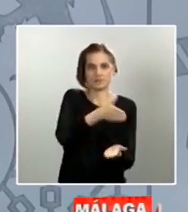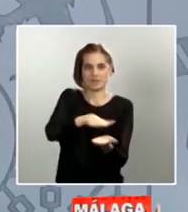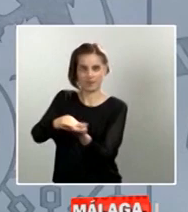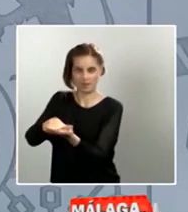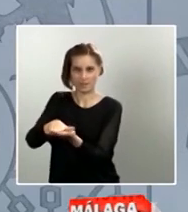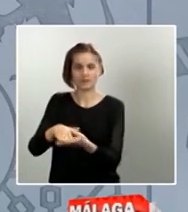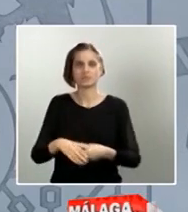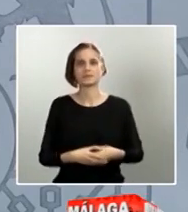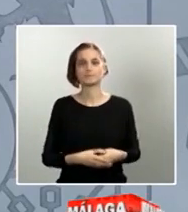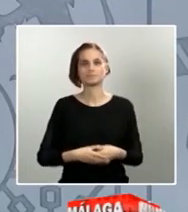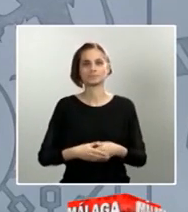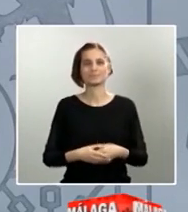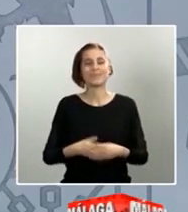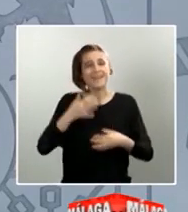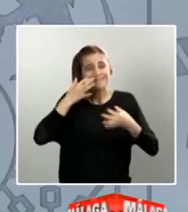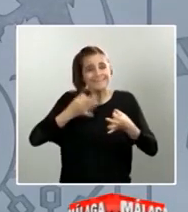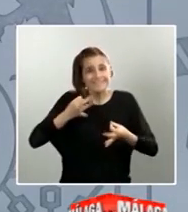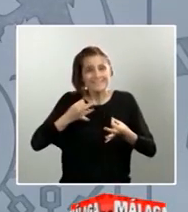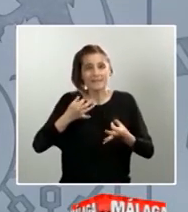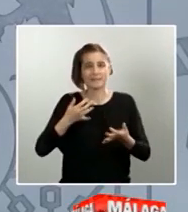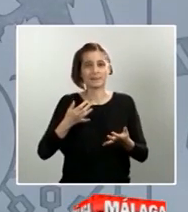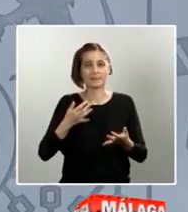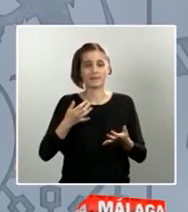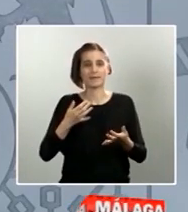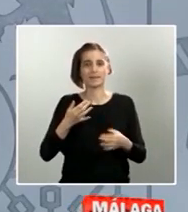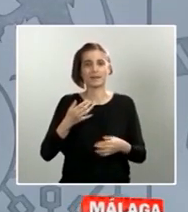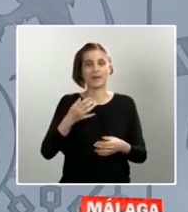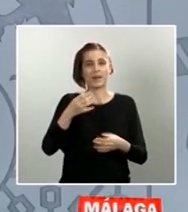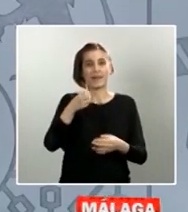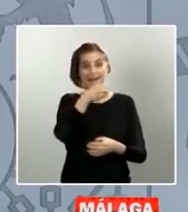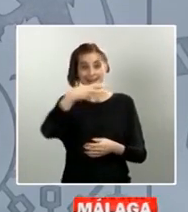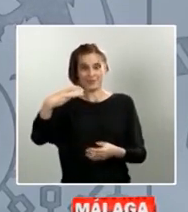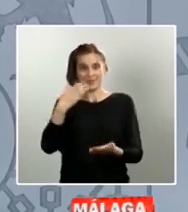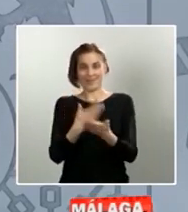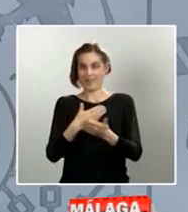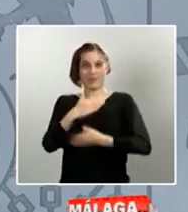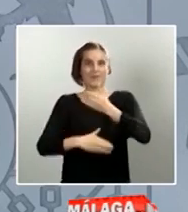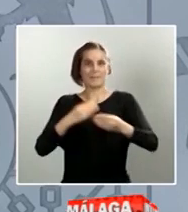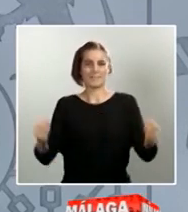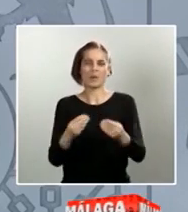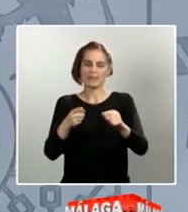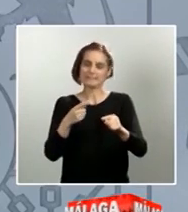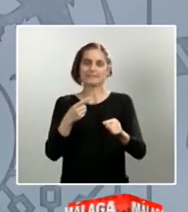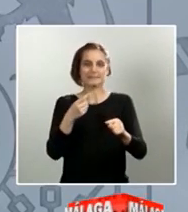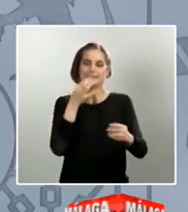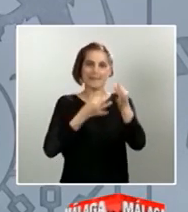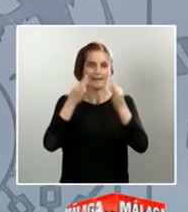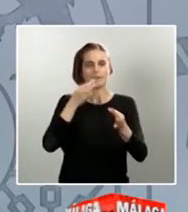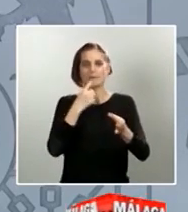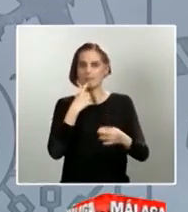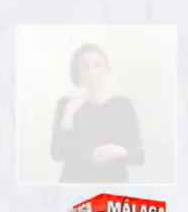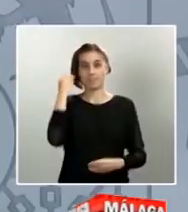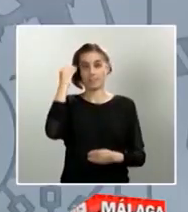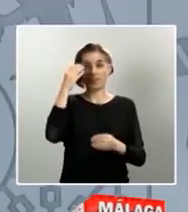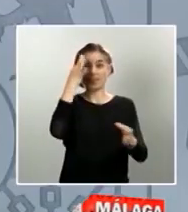tarda más en observarse los resultados. Sí que es cierto que hemos tenido una evolución muy favorable respecto a la